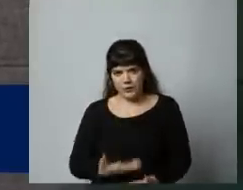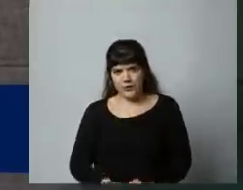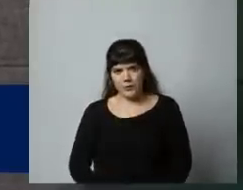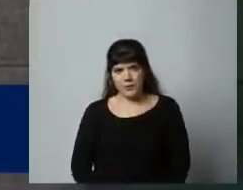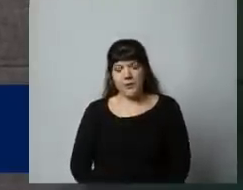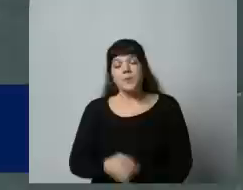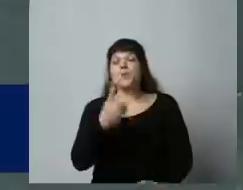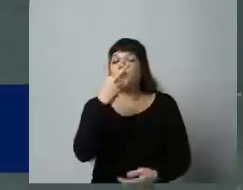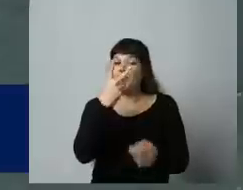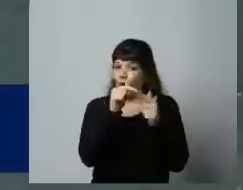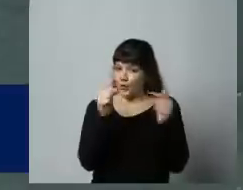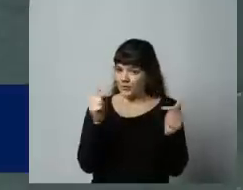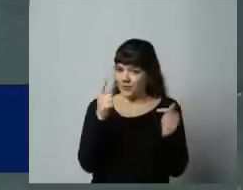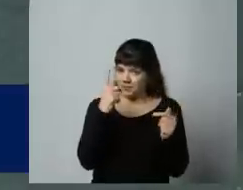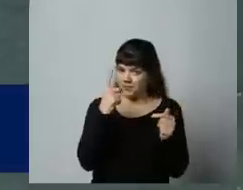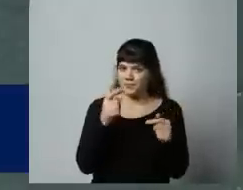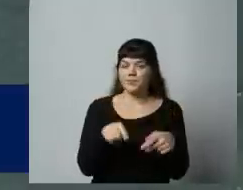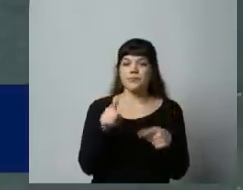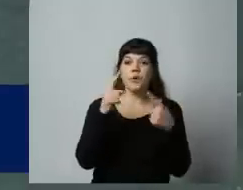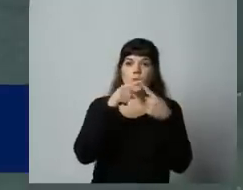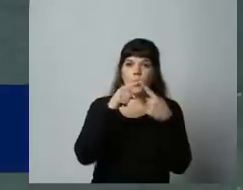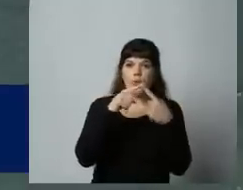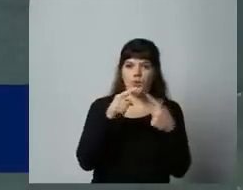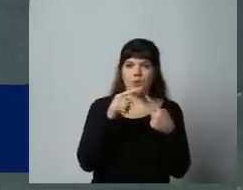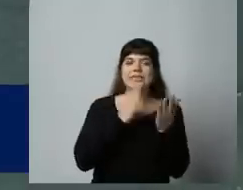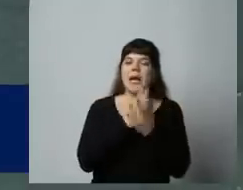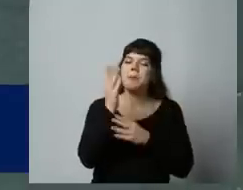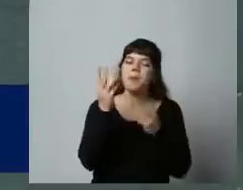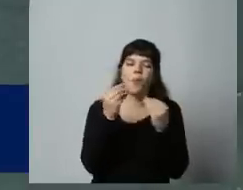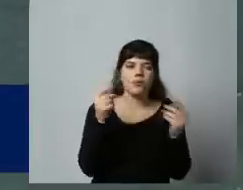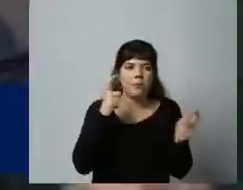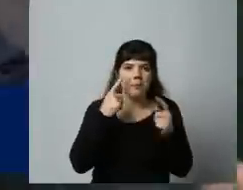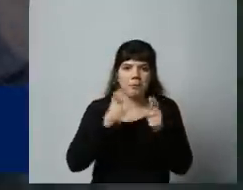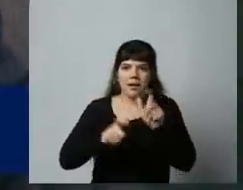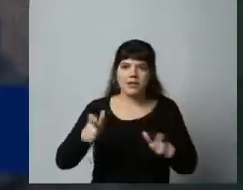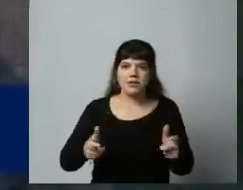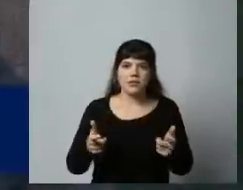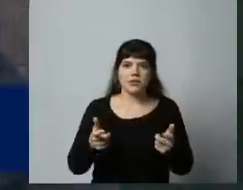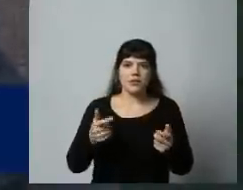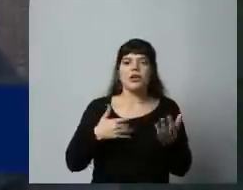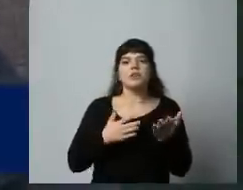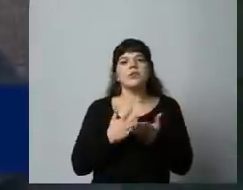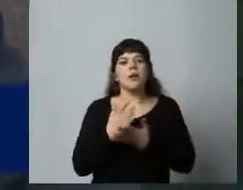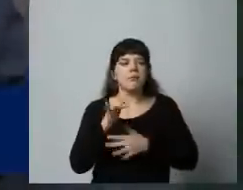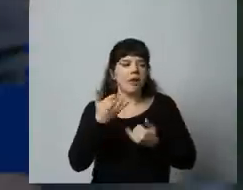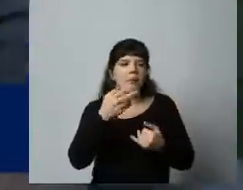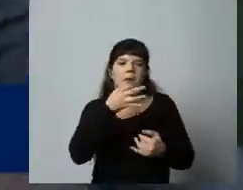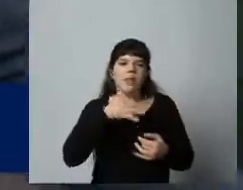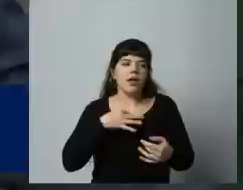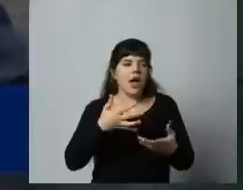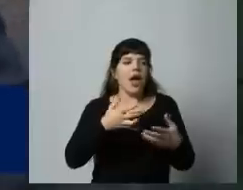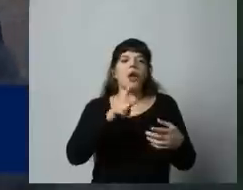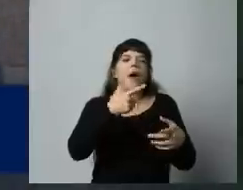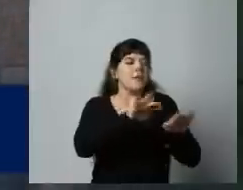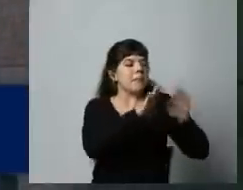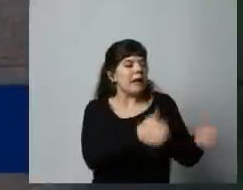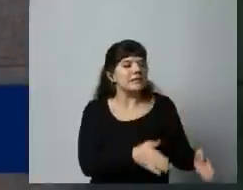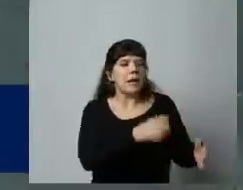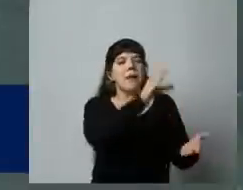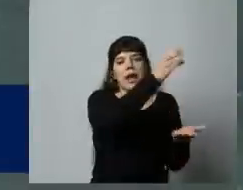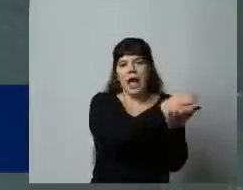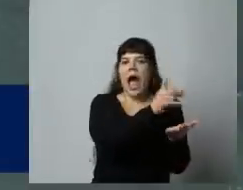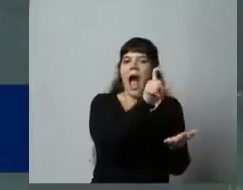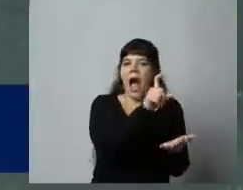agrados uno lo voy a mencionar para la gente porque siempre mucha gente nos había dicho que no teníamos una mesita con una copa de agua y ahora tenemos por primera vez